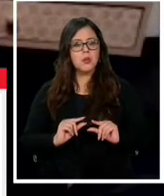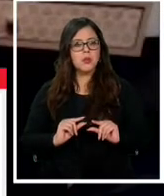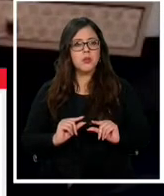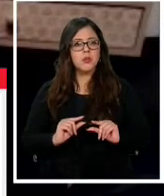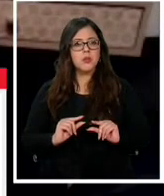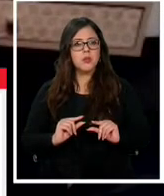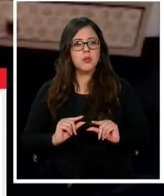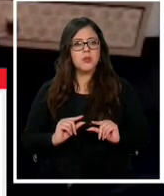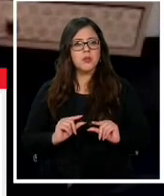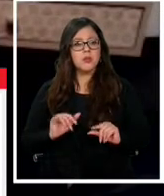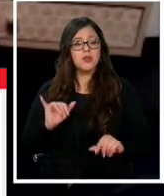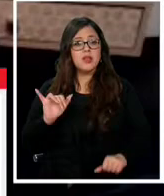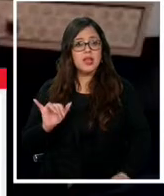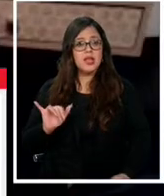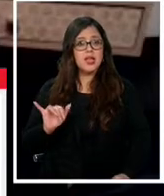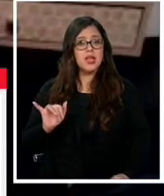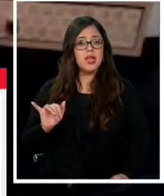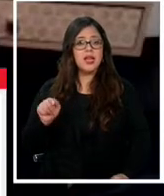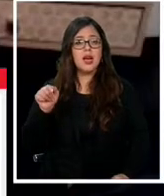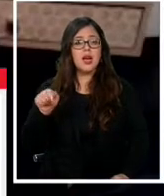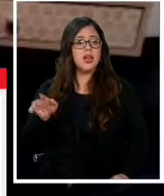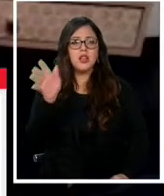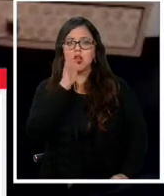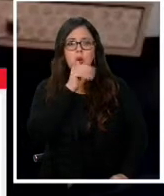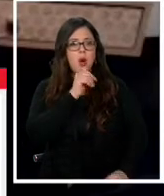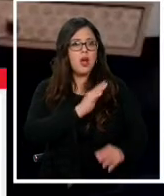que no están colapsando